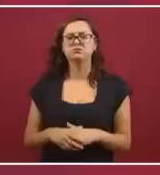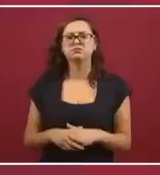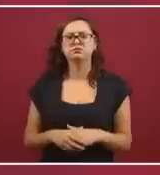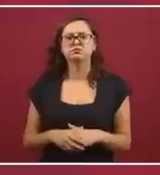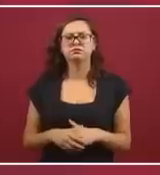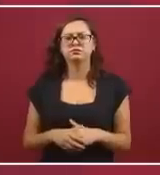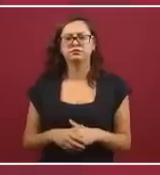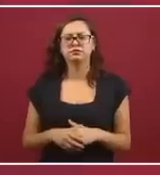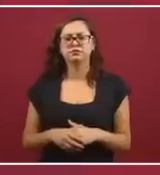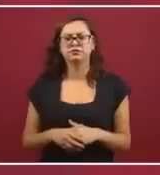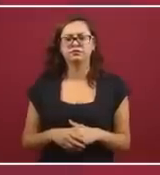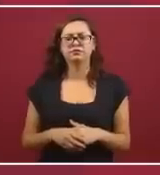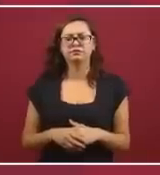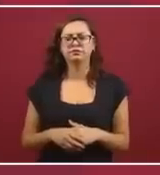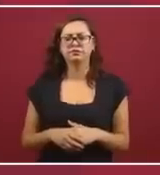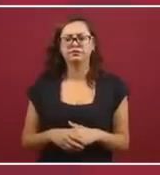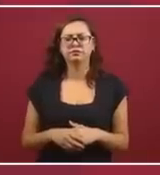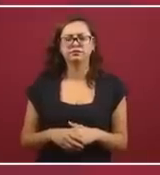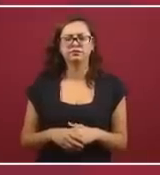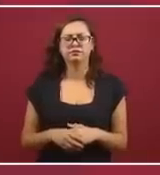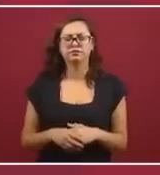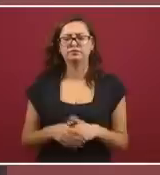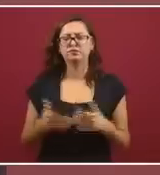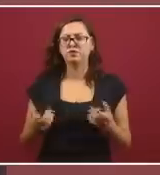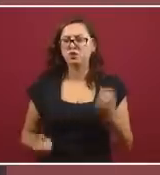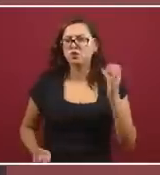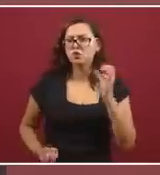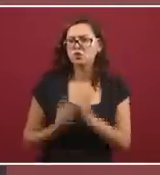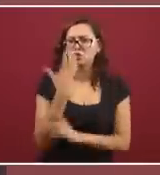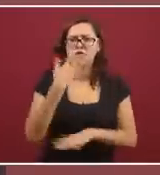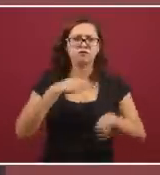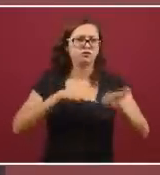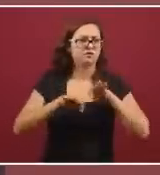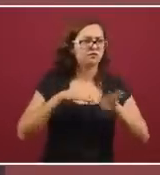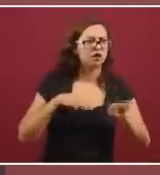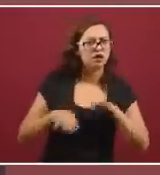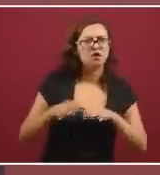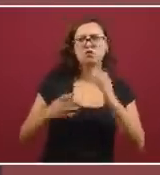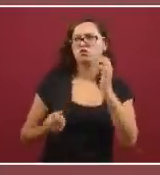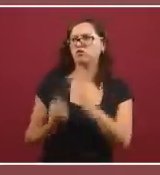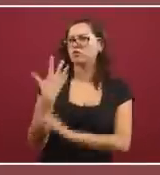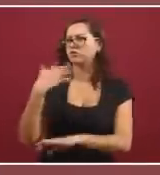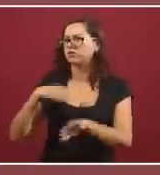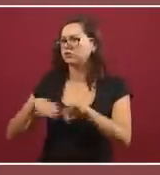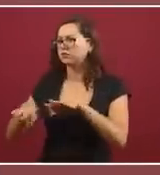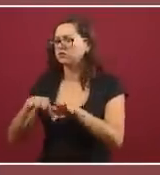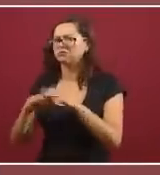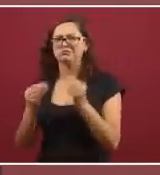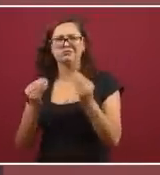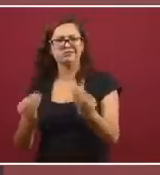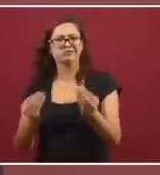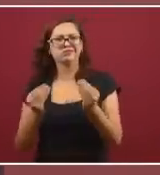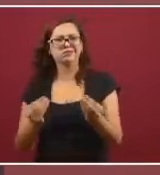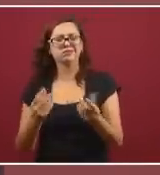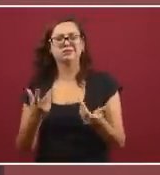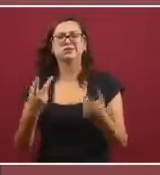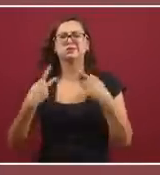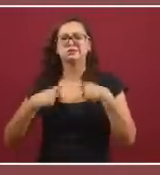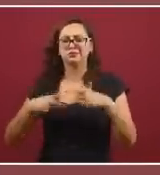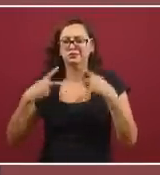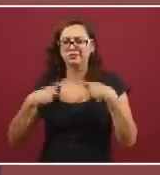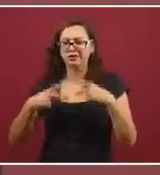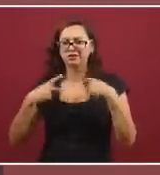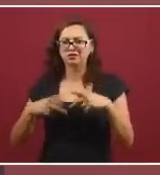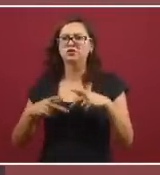se están creando muchos empleos llegan muchos a